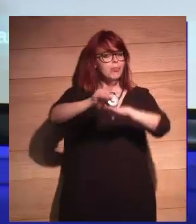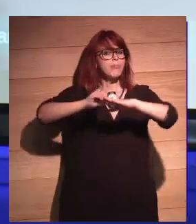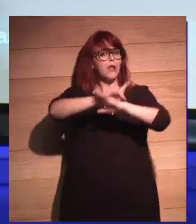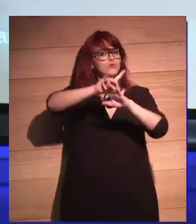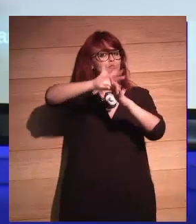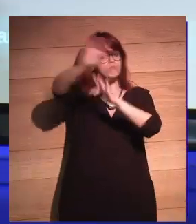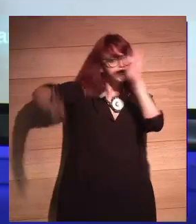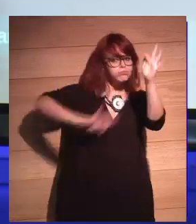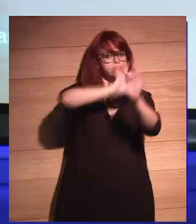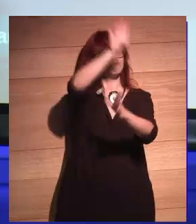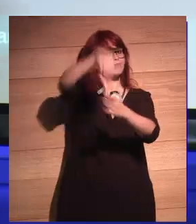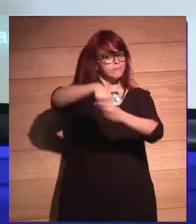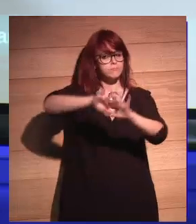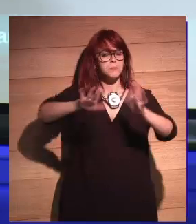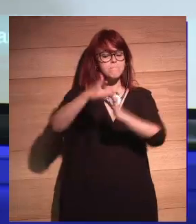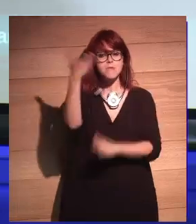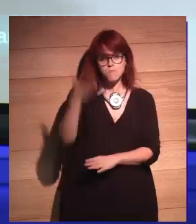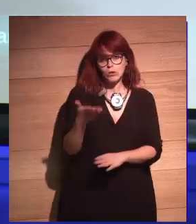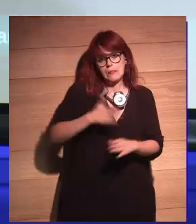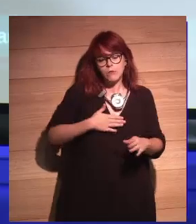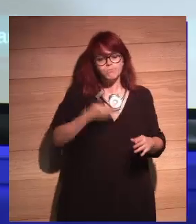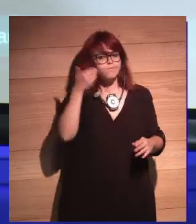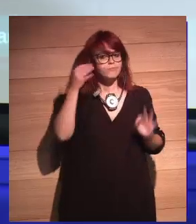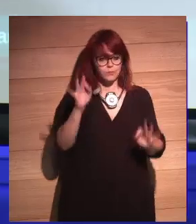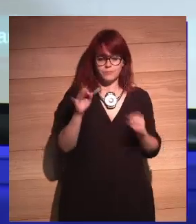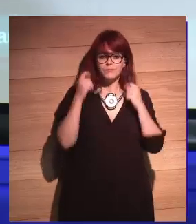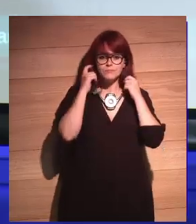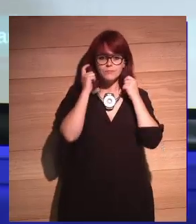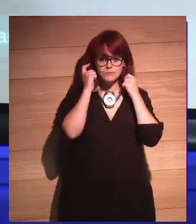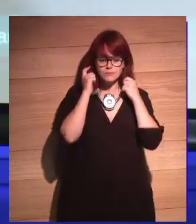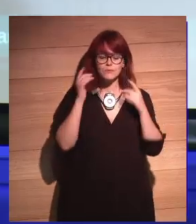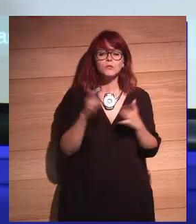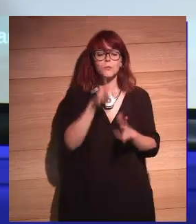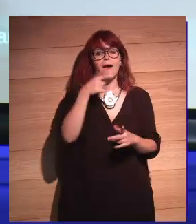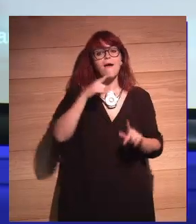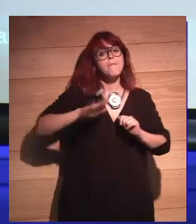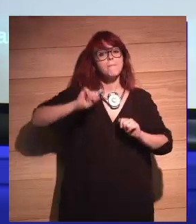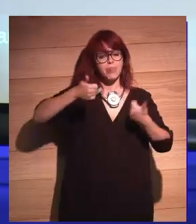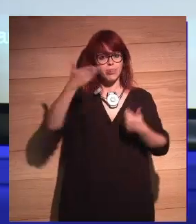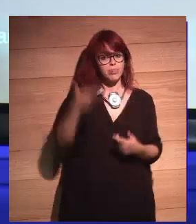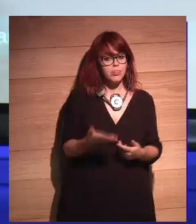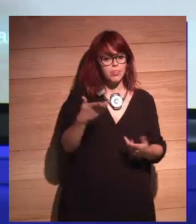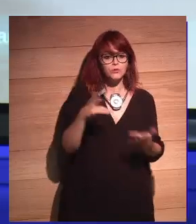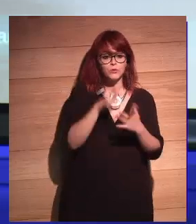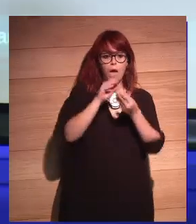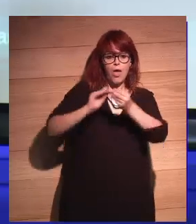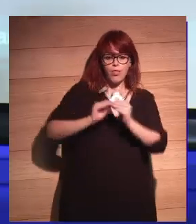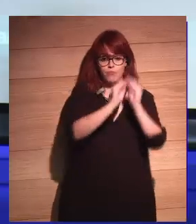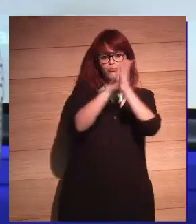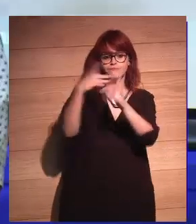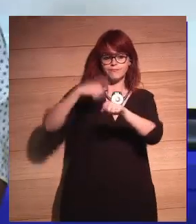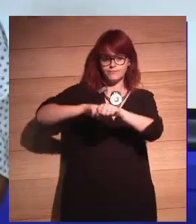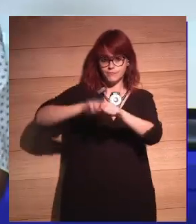todo queda allí. Y esto es algo muy importante para nosotros, no lo compartimos. Entonces estamos empezando a, bueno, a hacer todo este